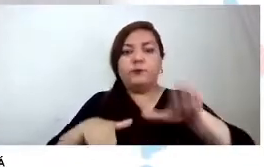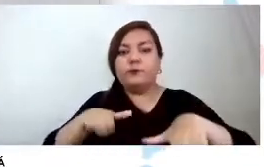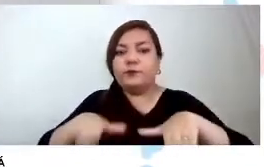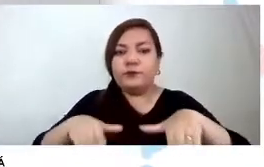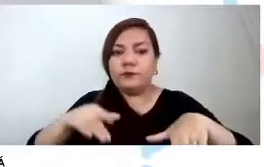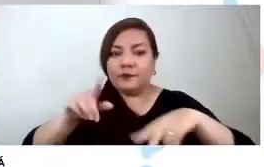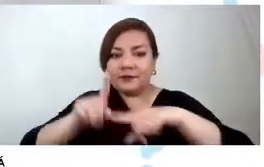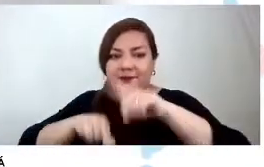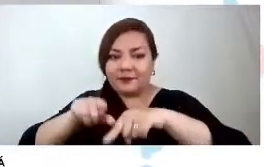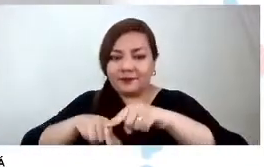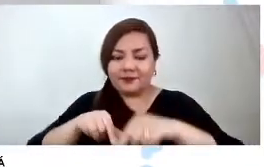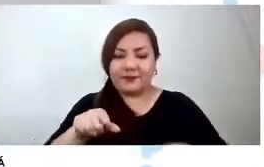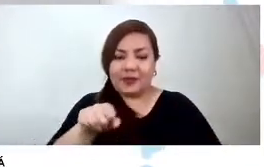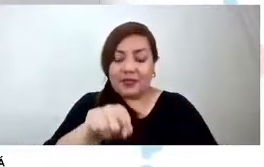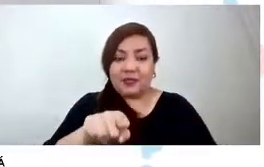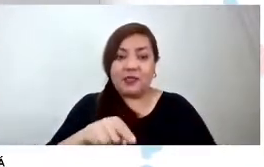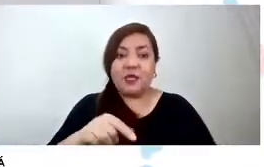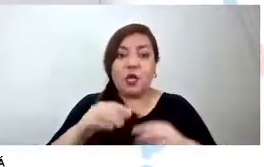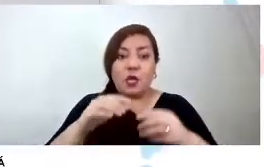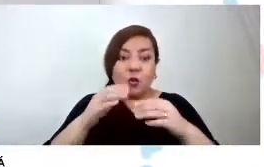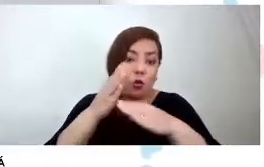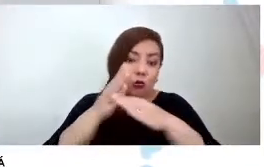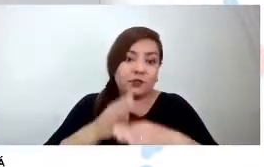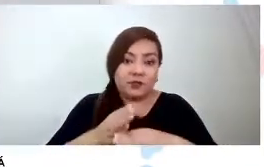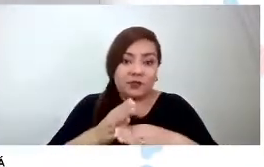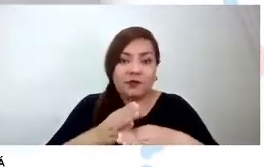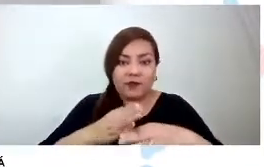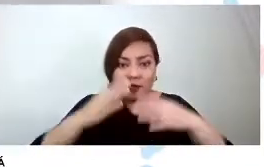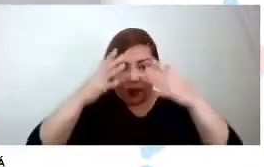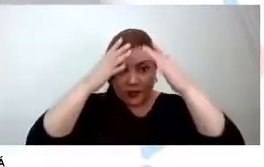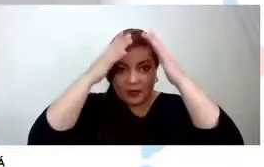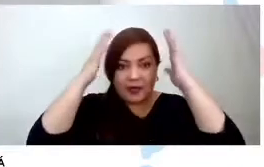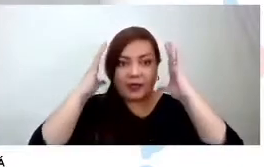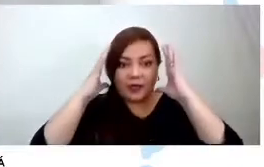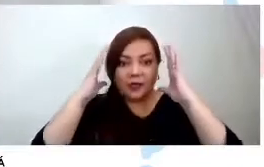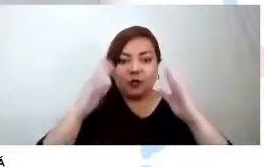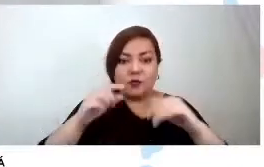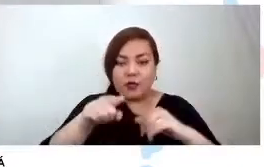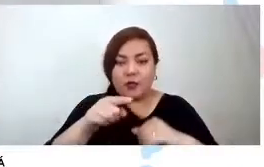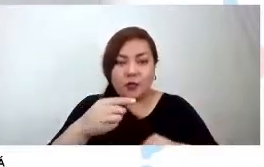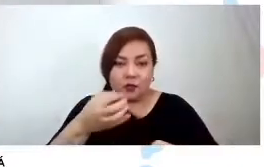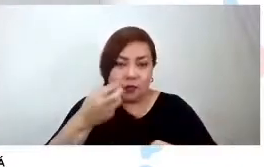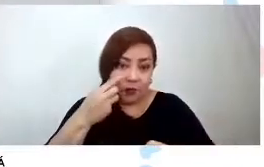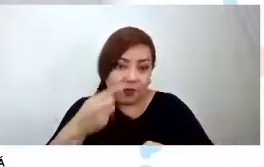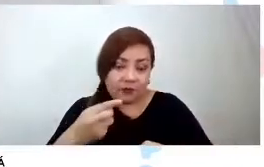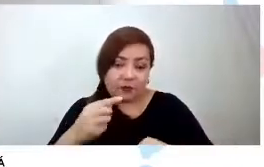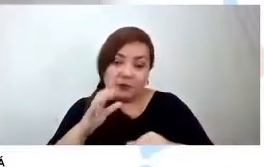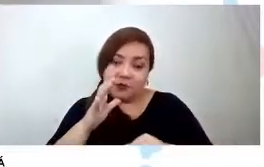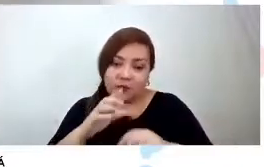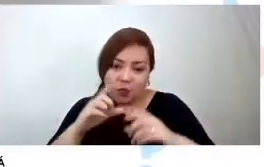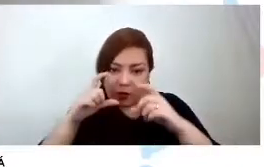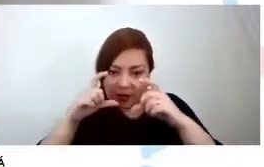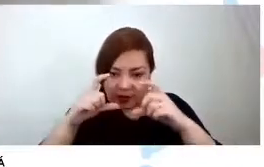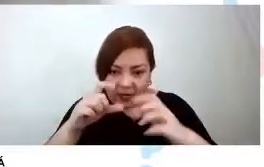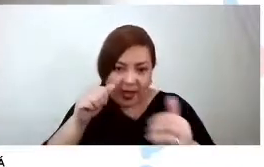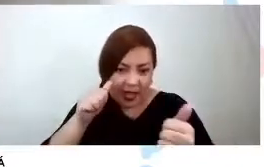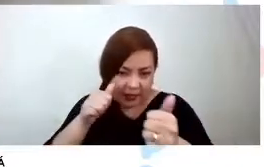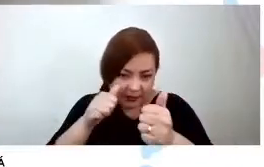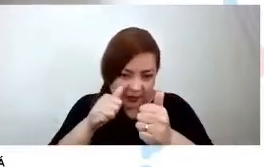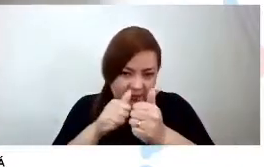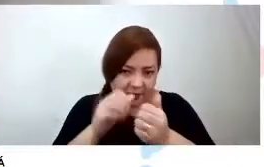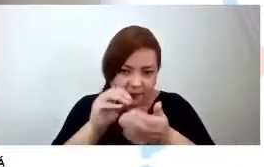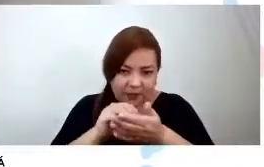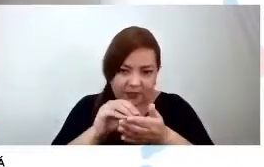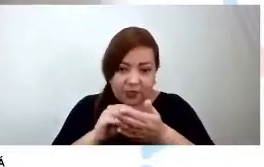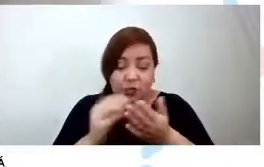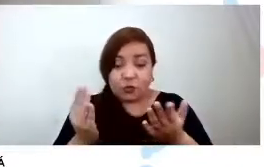mineralizado parte de su cráneo. Aquí ustedes lo están viendo, a lo mejor el Pato lo puede acercar más. Yo